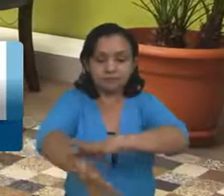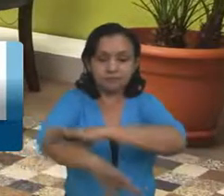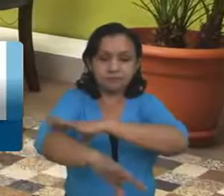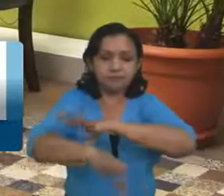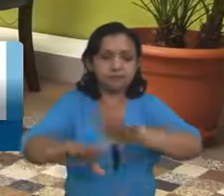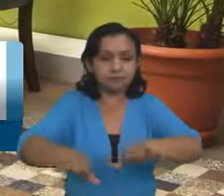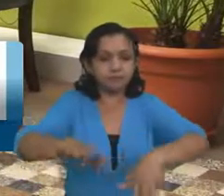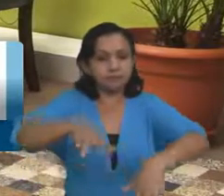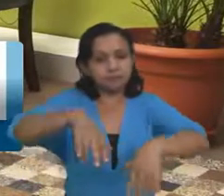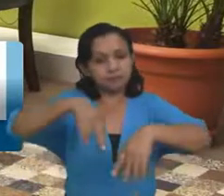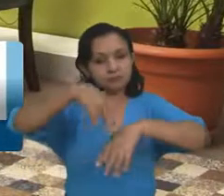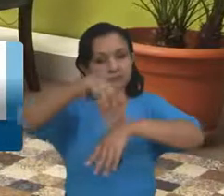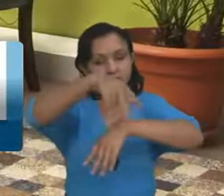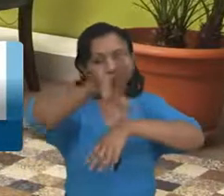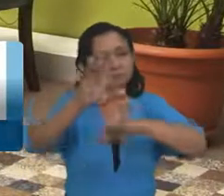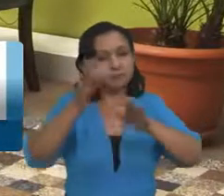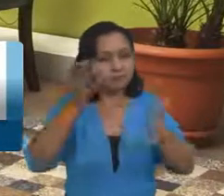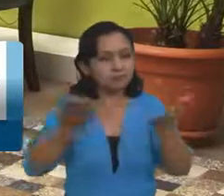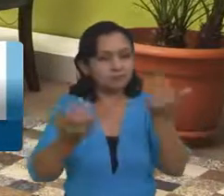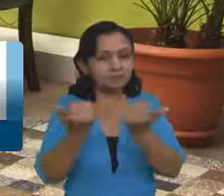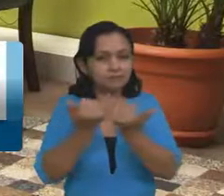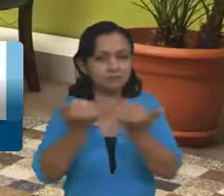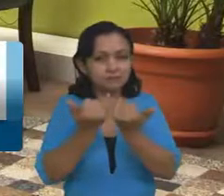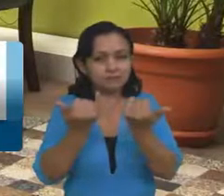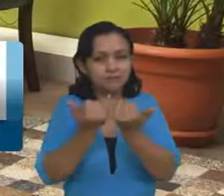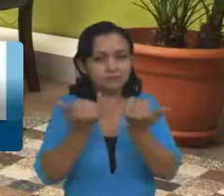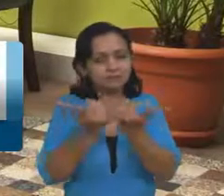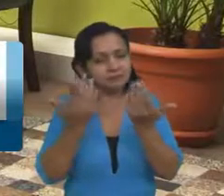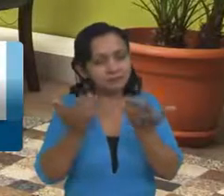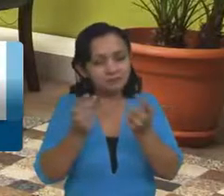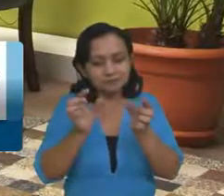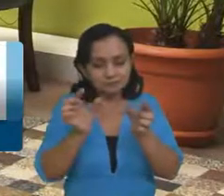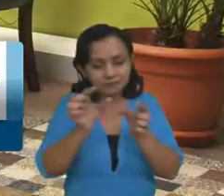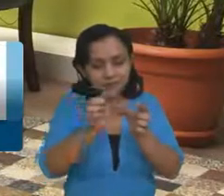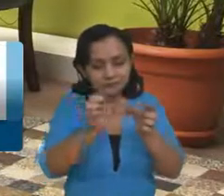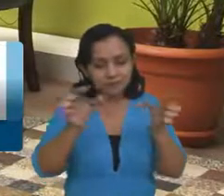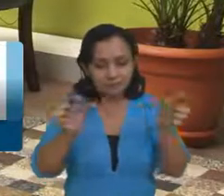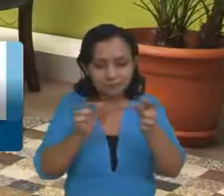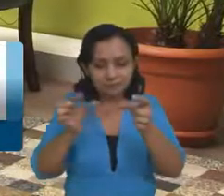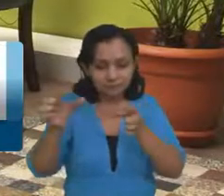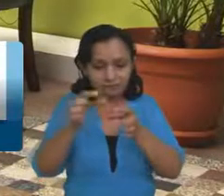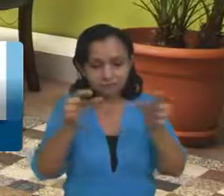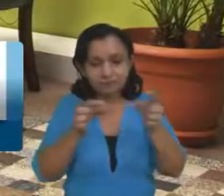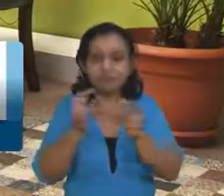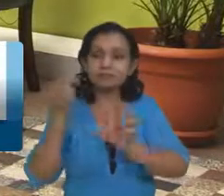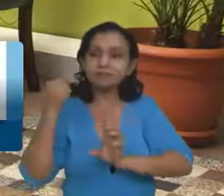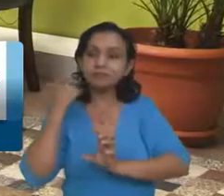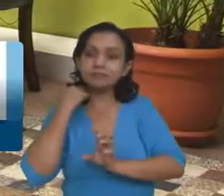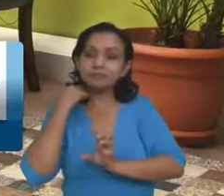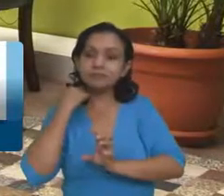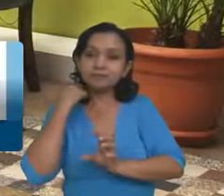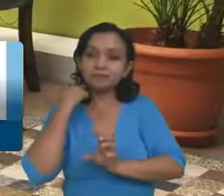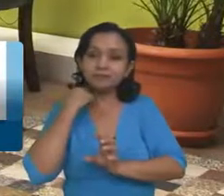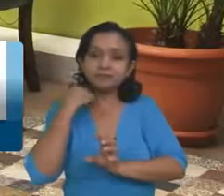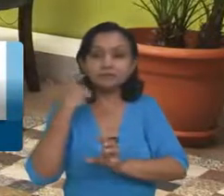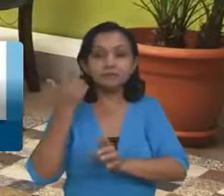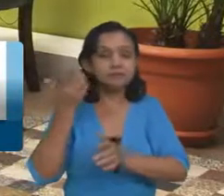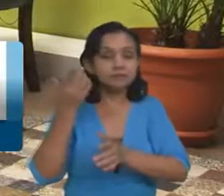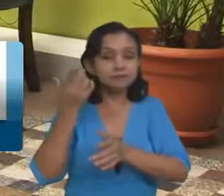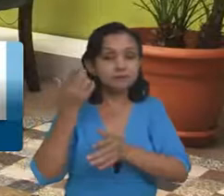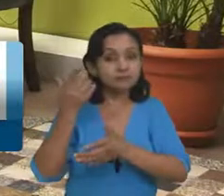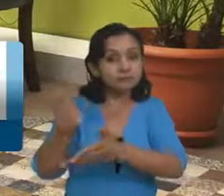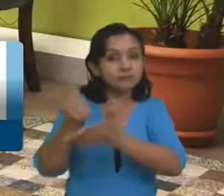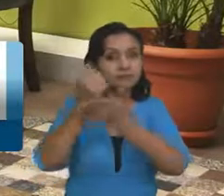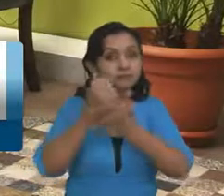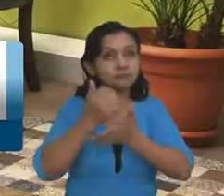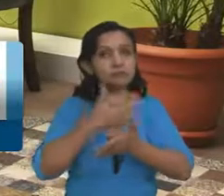un rompecabezas, pues. Prácticamente. Es igualito. Es una similitud, pero siempre hay que buscar ayuda, porque